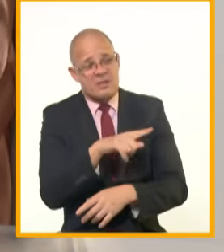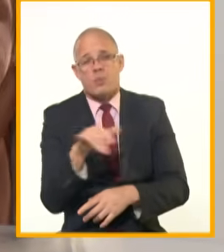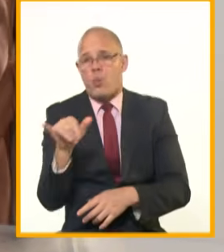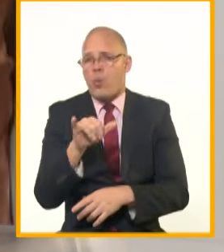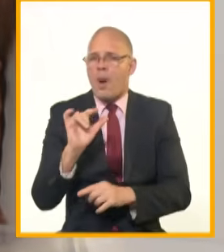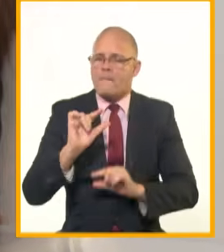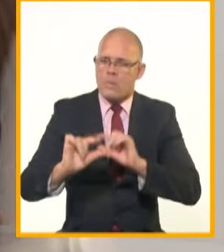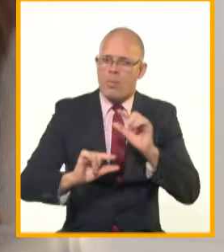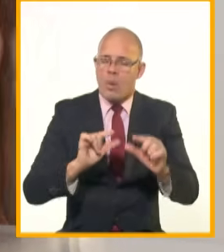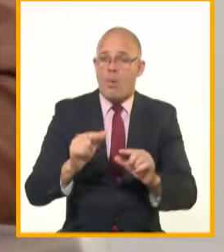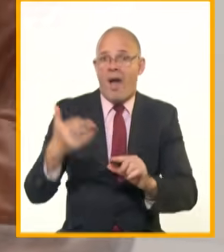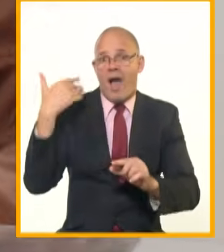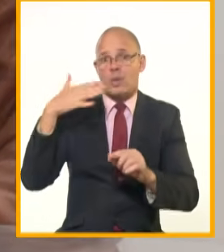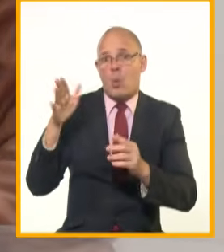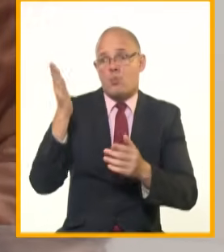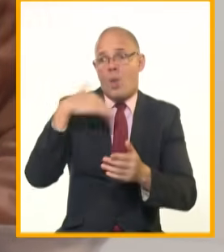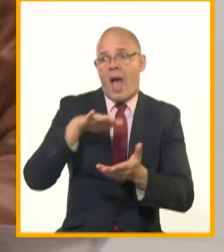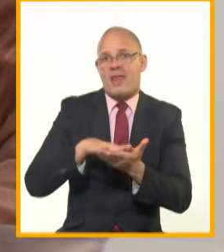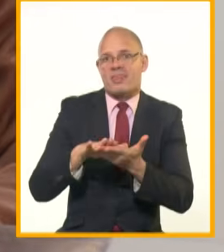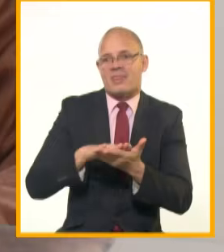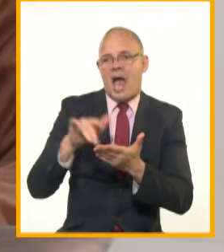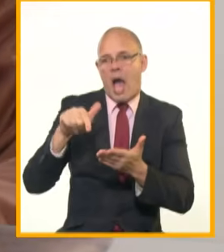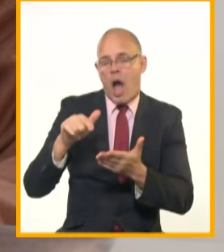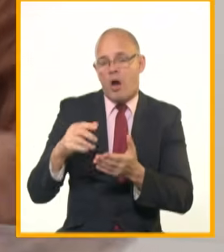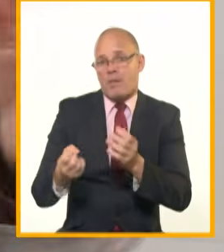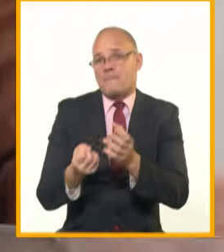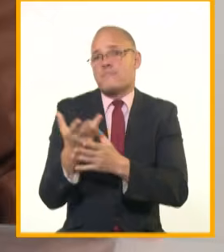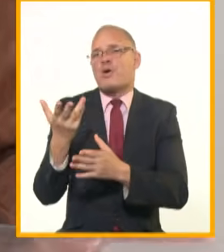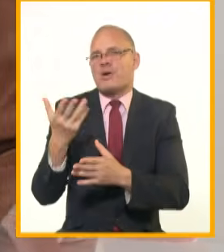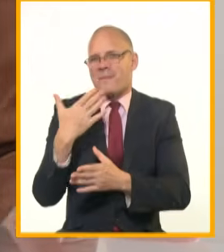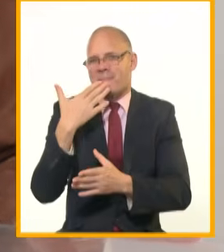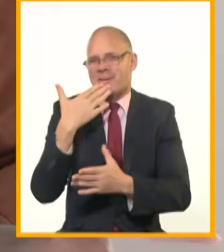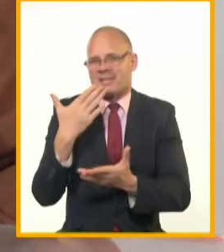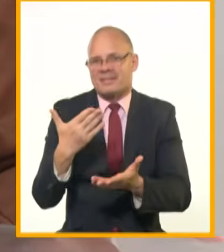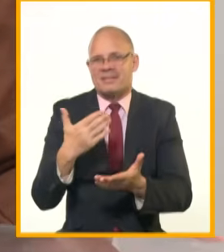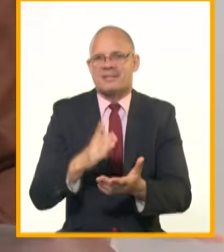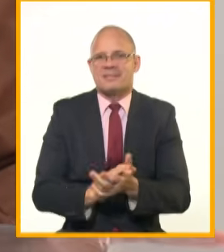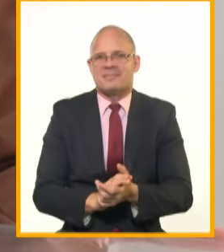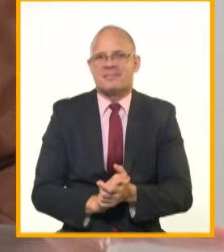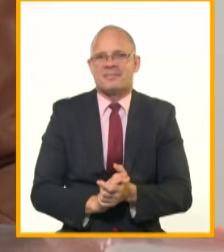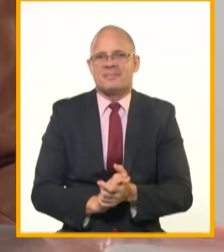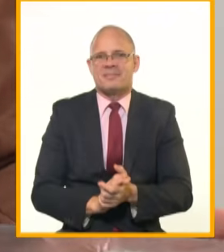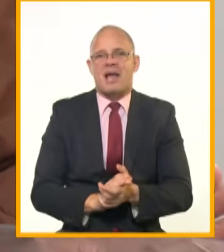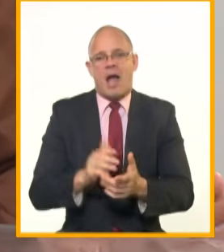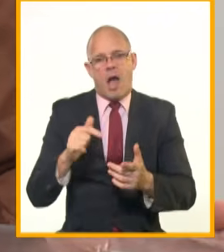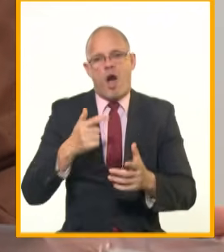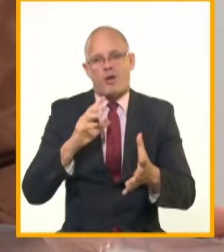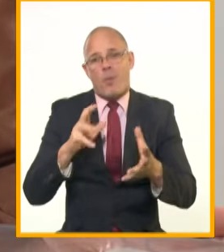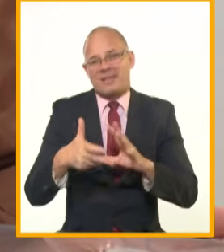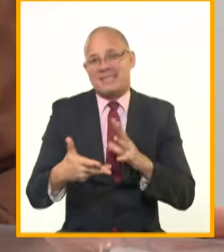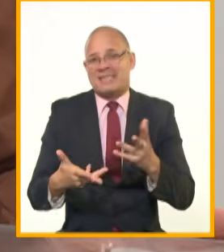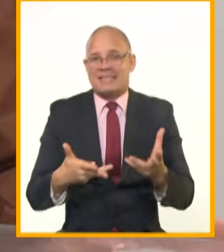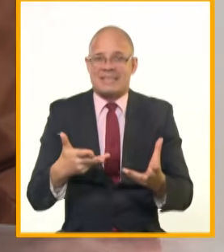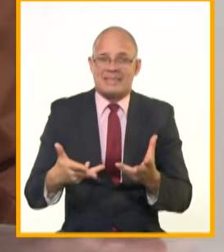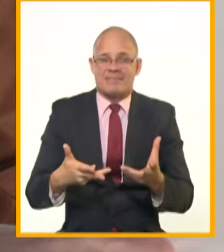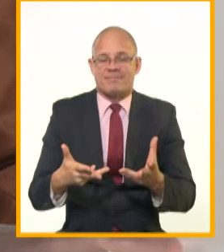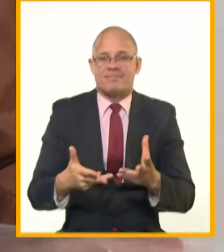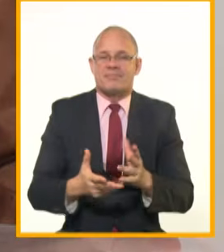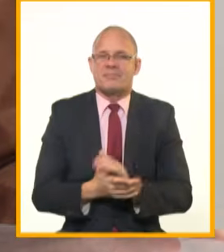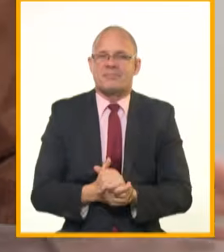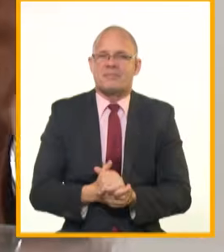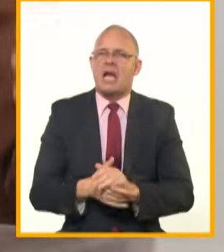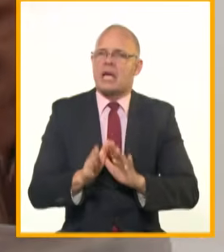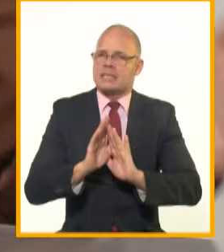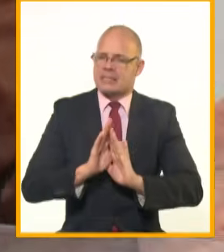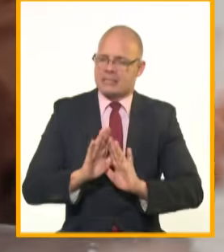infraestructura de una provincia dentro de un municipio en condiciones complejas, Pero bueno, ya